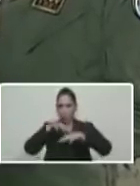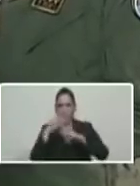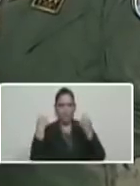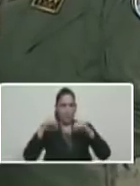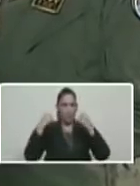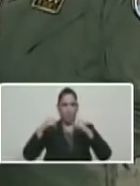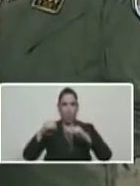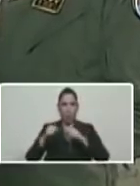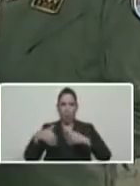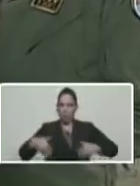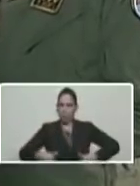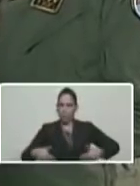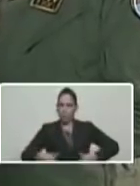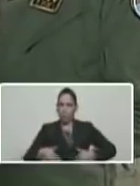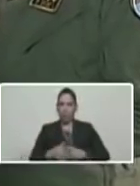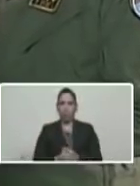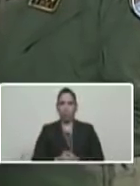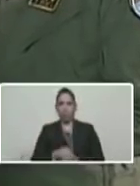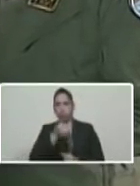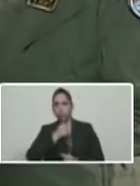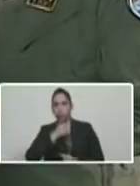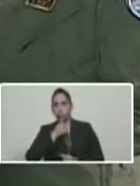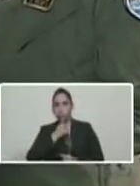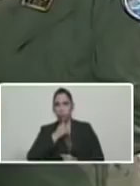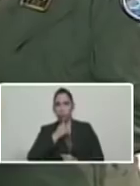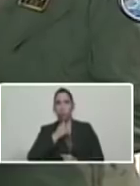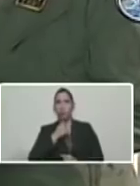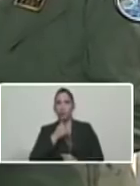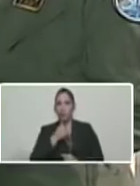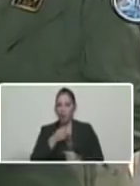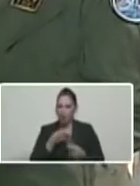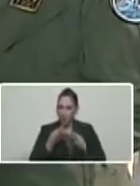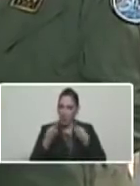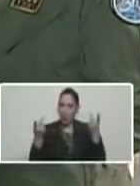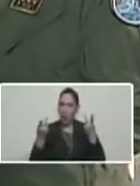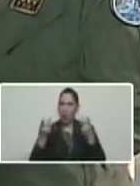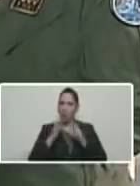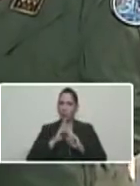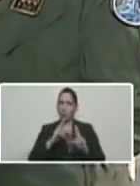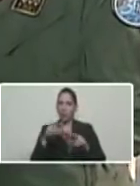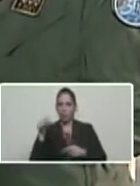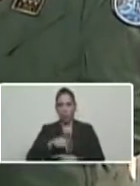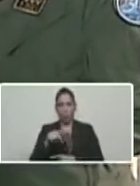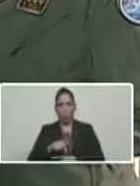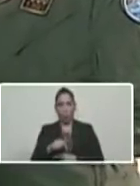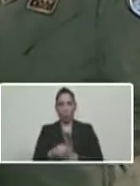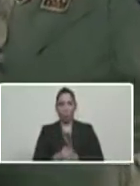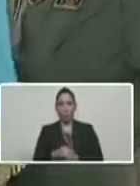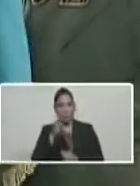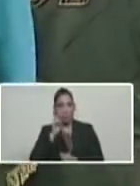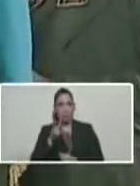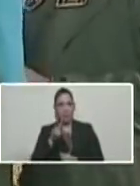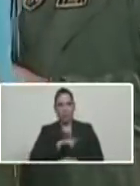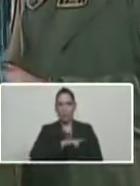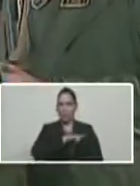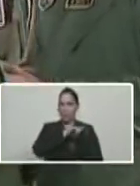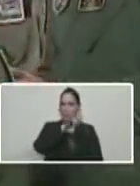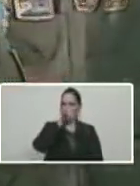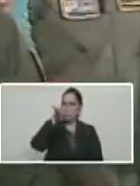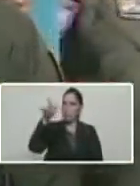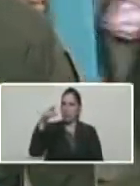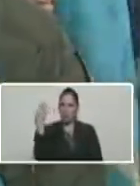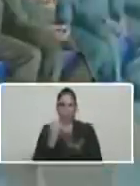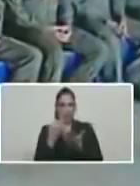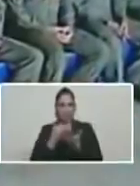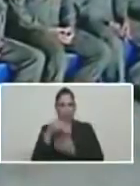dedicación, esfuerzo y perseverancia, manifestando en los resultados obtenidos donde hoy vemos volar a los dragones siempre